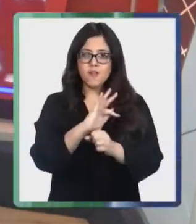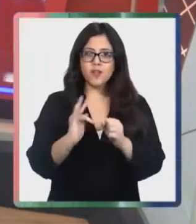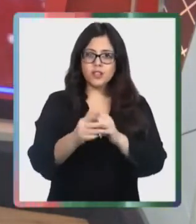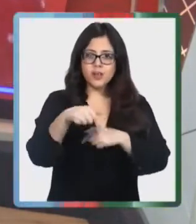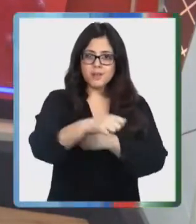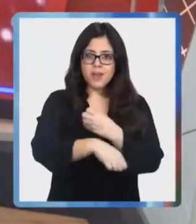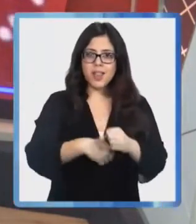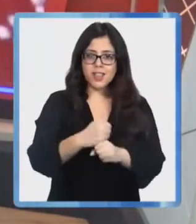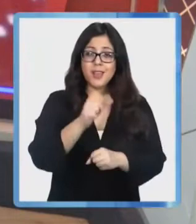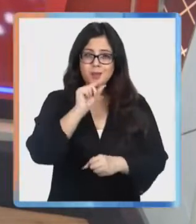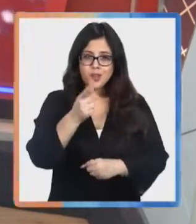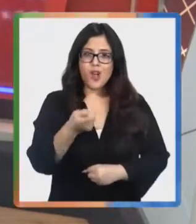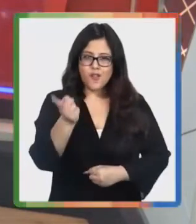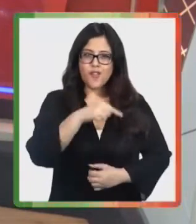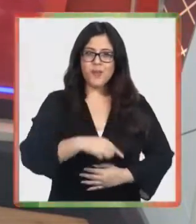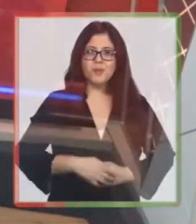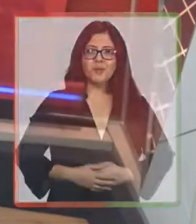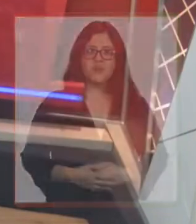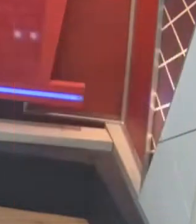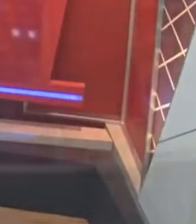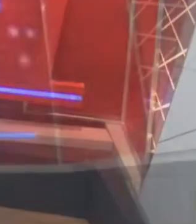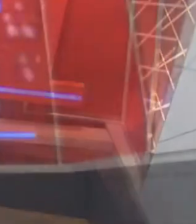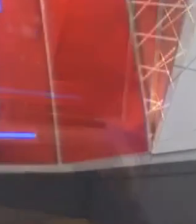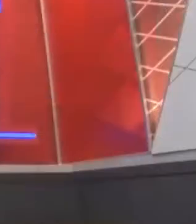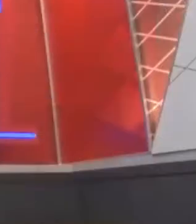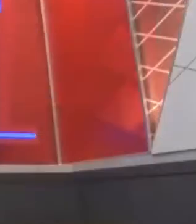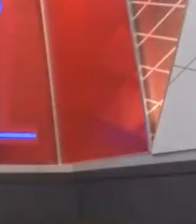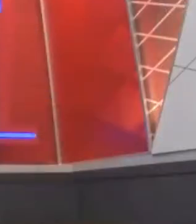la admiración para este año ya volvemos